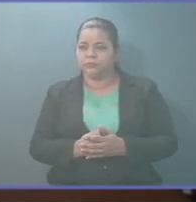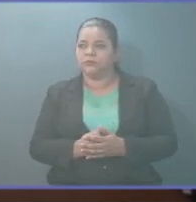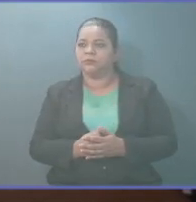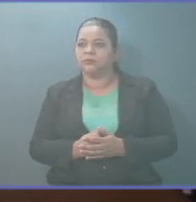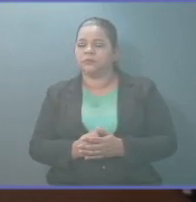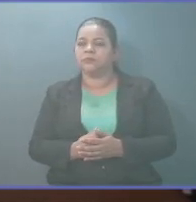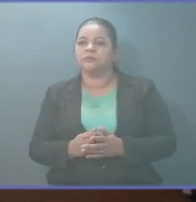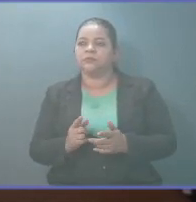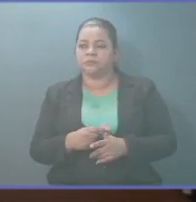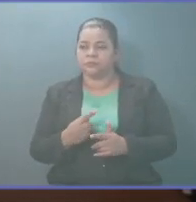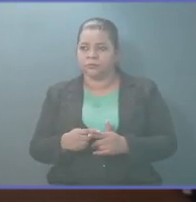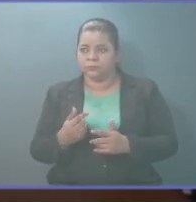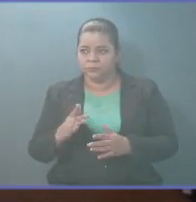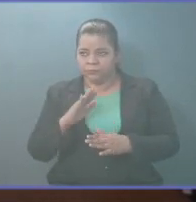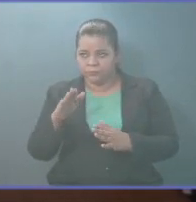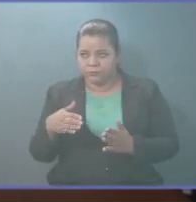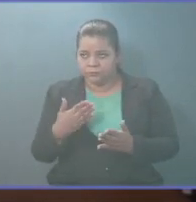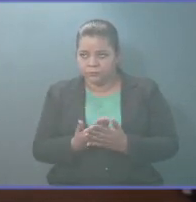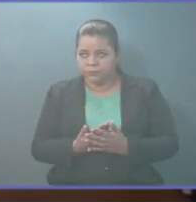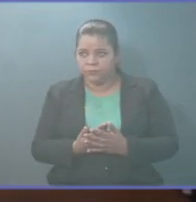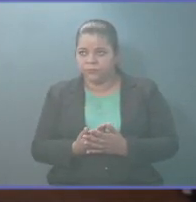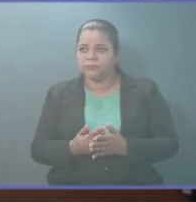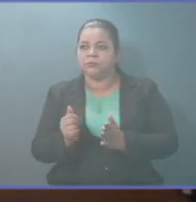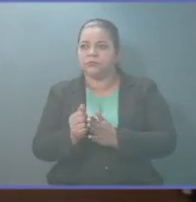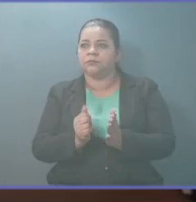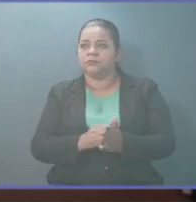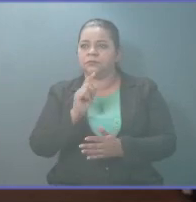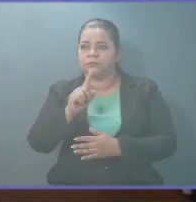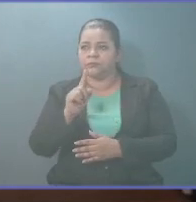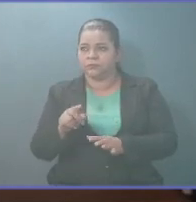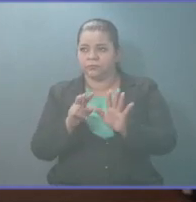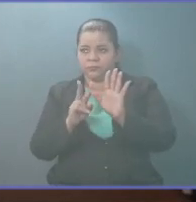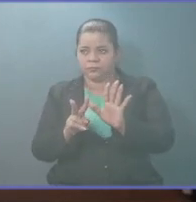quitando estimatoria. Gracias. Ok.